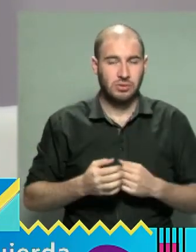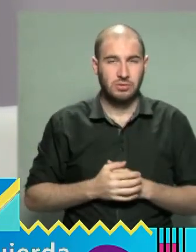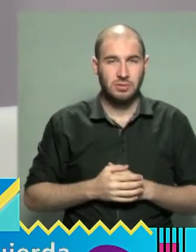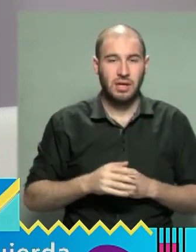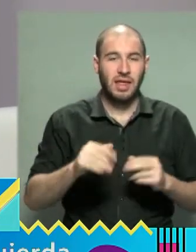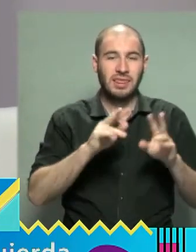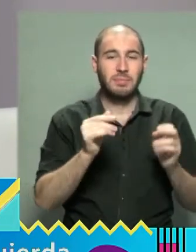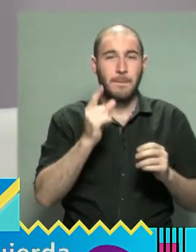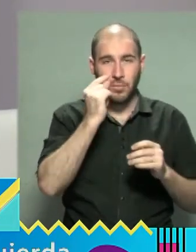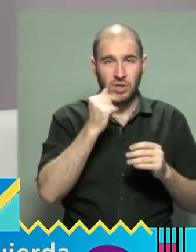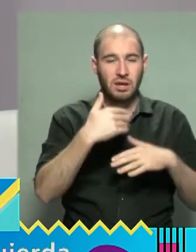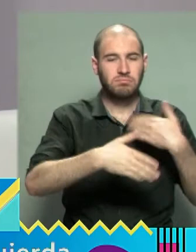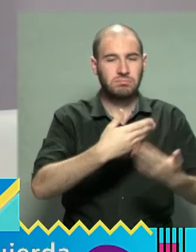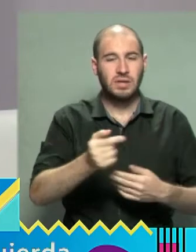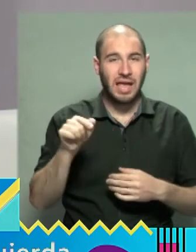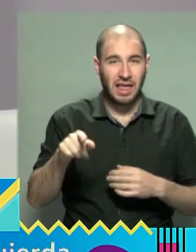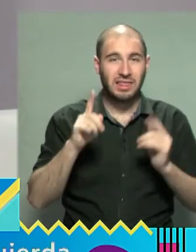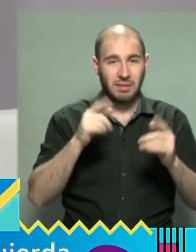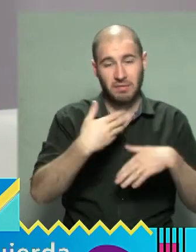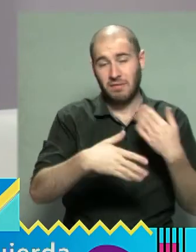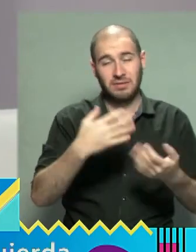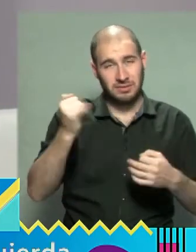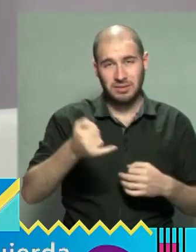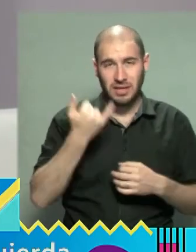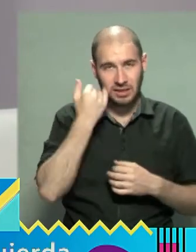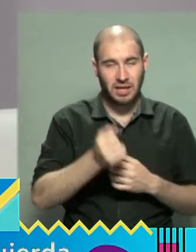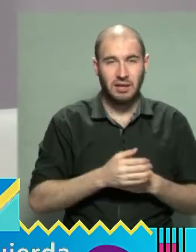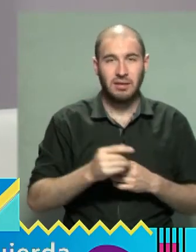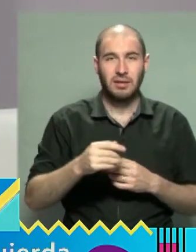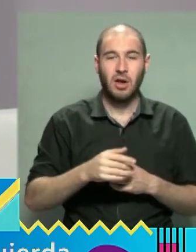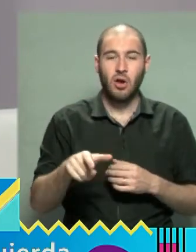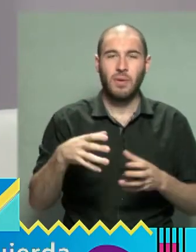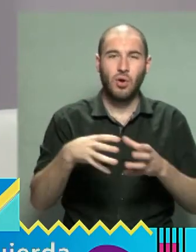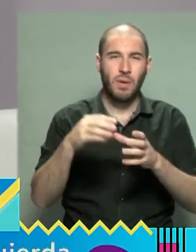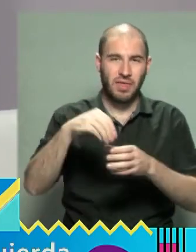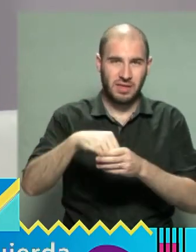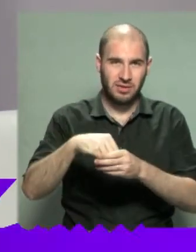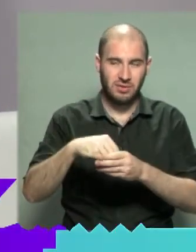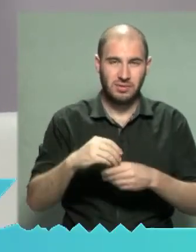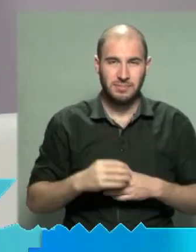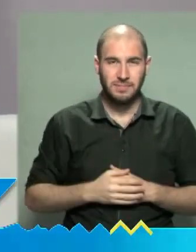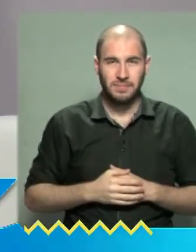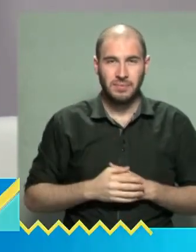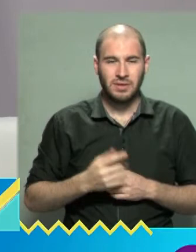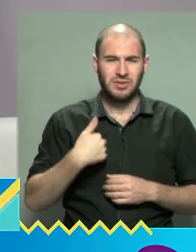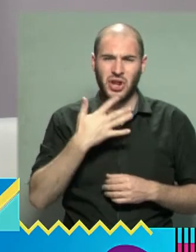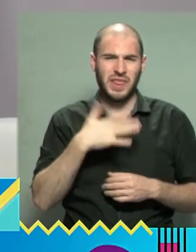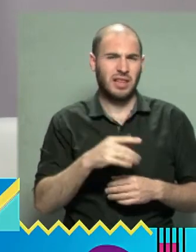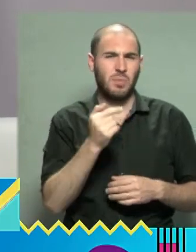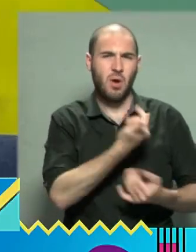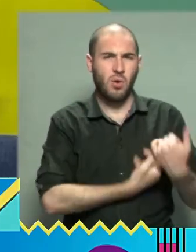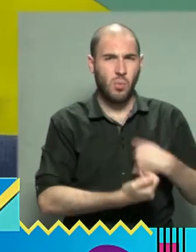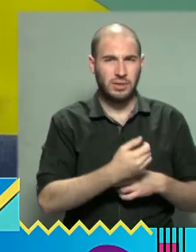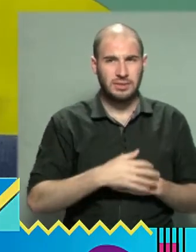la política que quería desenvolver él y desenvolvió efectivamente con el ente provincial? Entonces, no entiendo al punto que querés